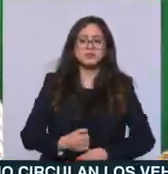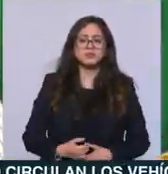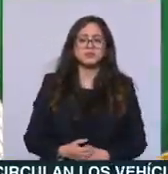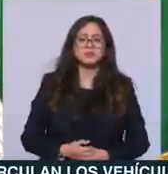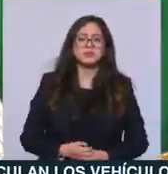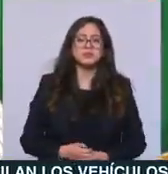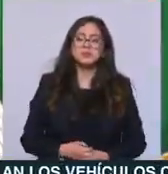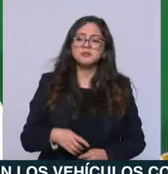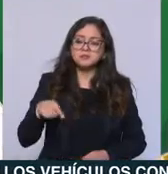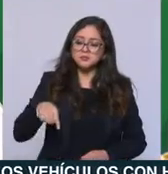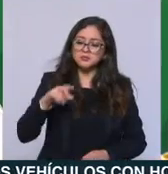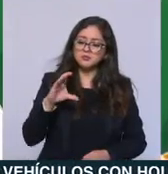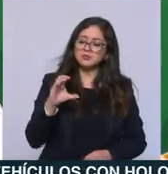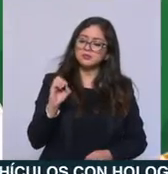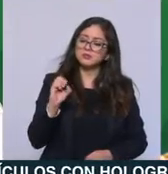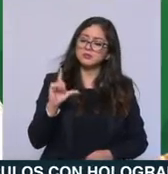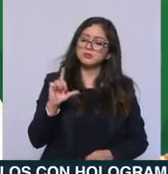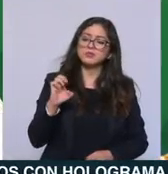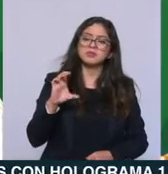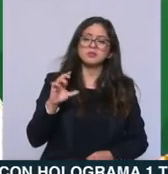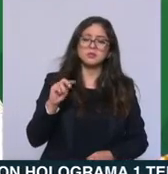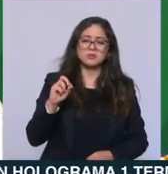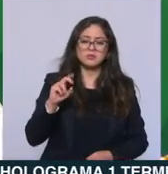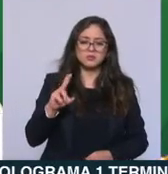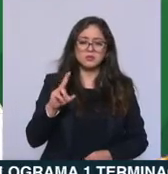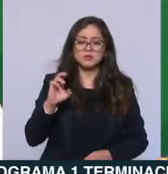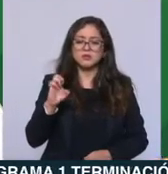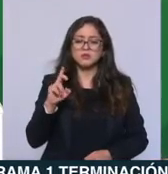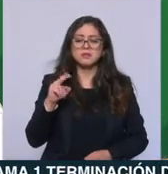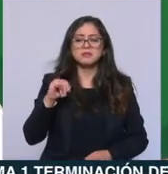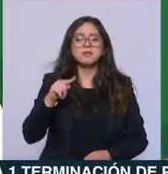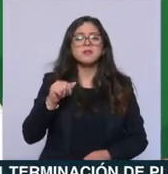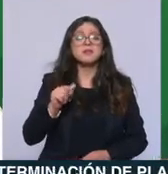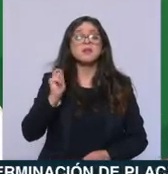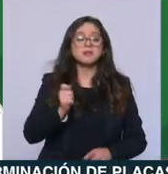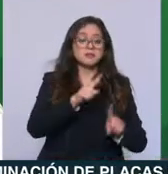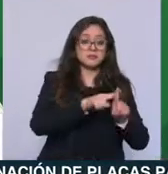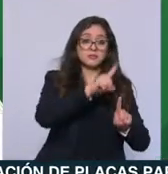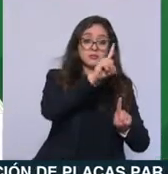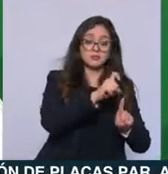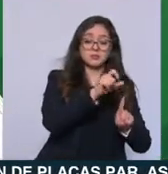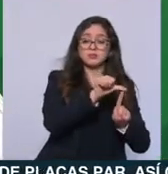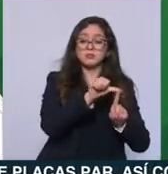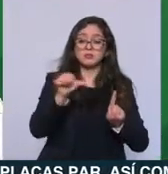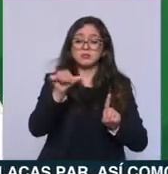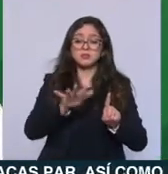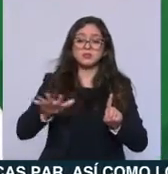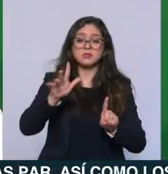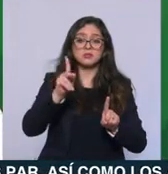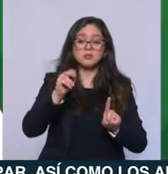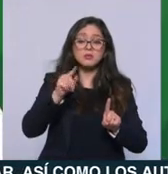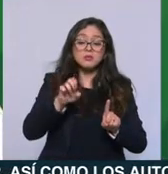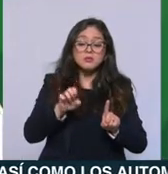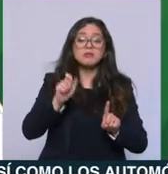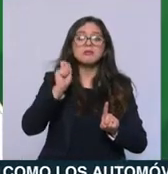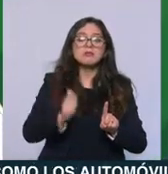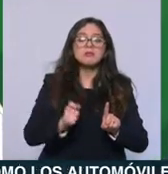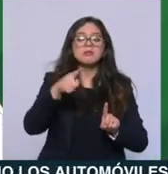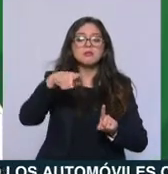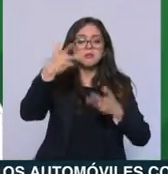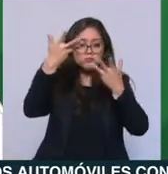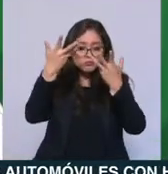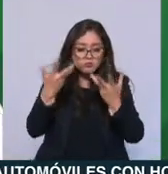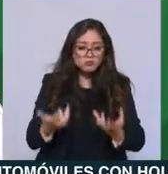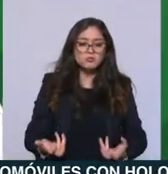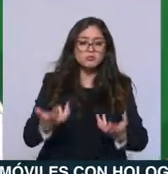Este colector Ermita que nos permitirá llevar el agua del oriente hasta el poniente para descargar